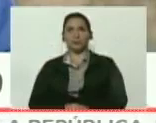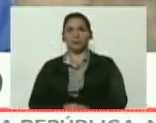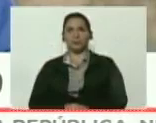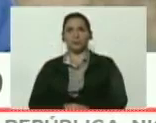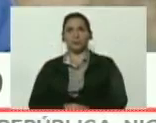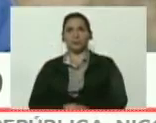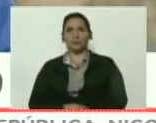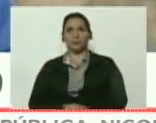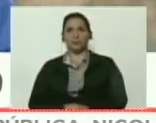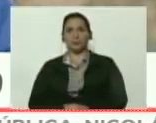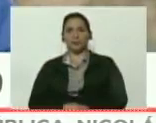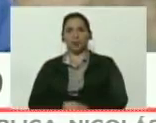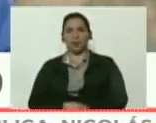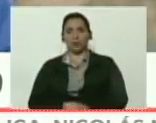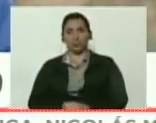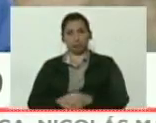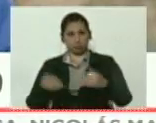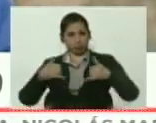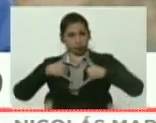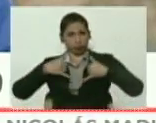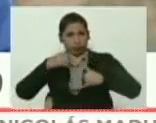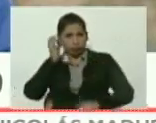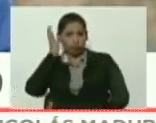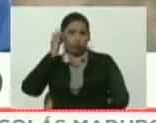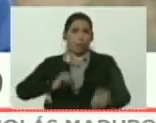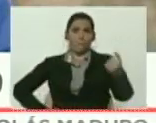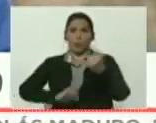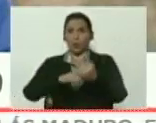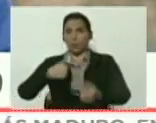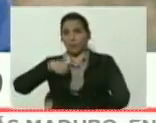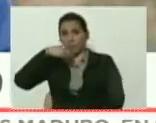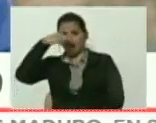era por iniciativa propia y por apoyo de mi padre, mi papá,